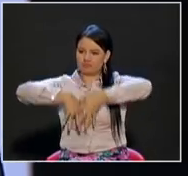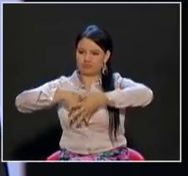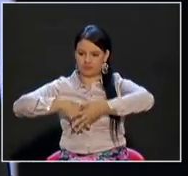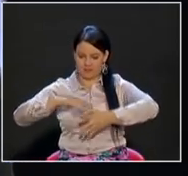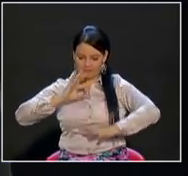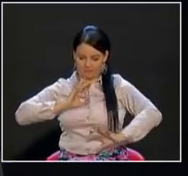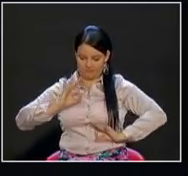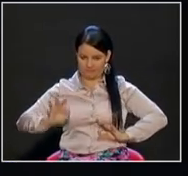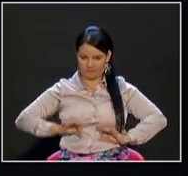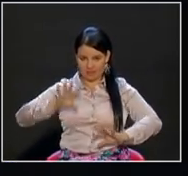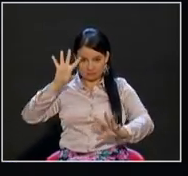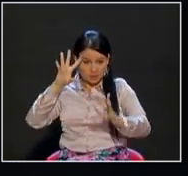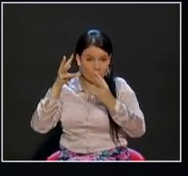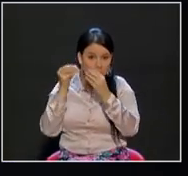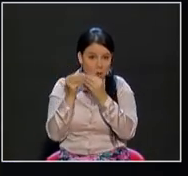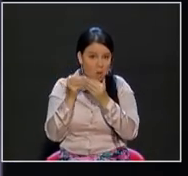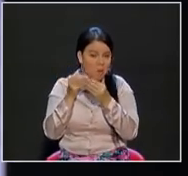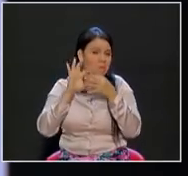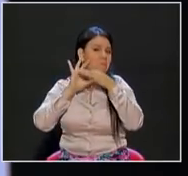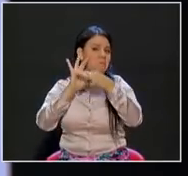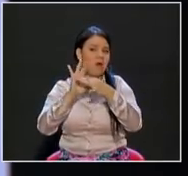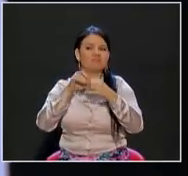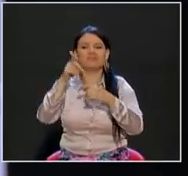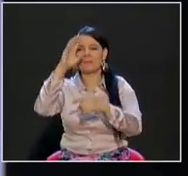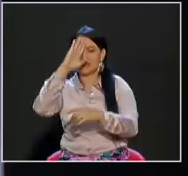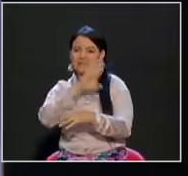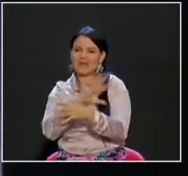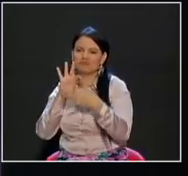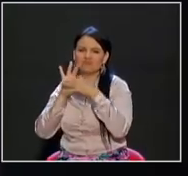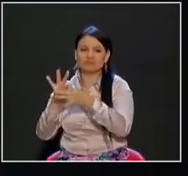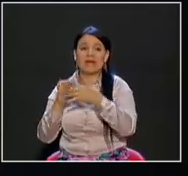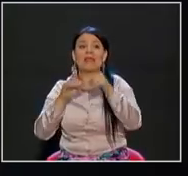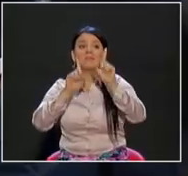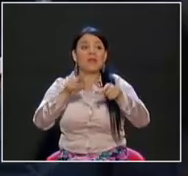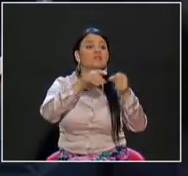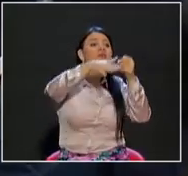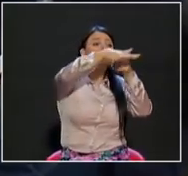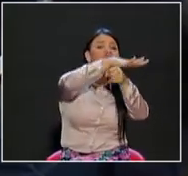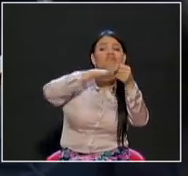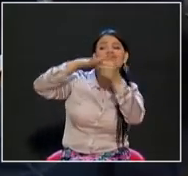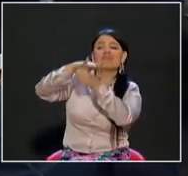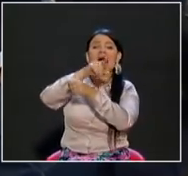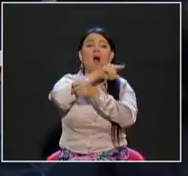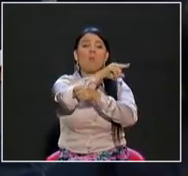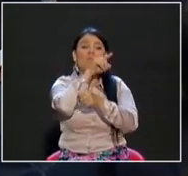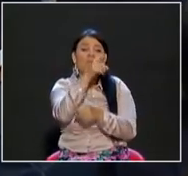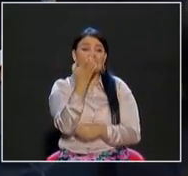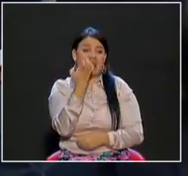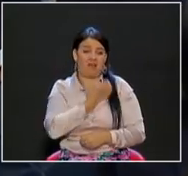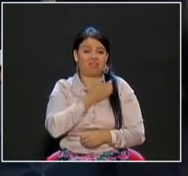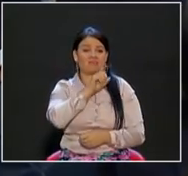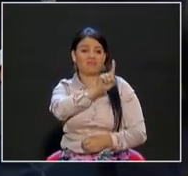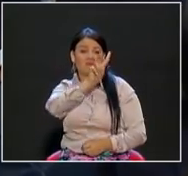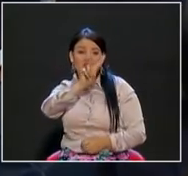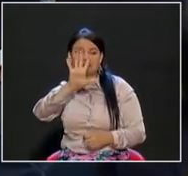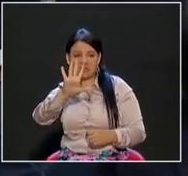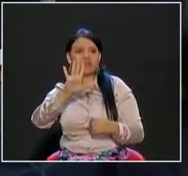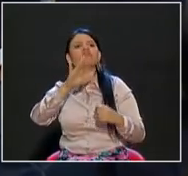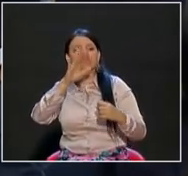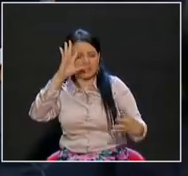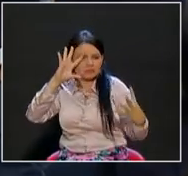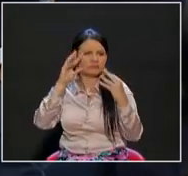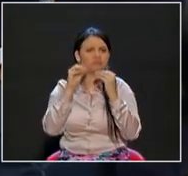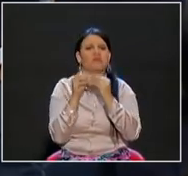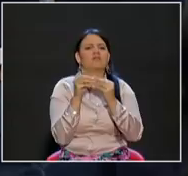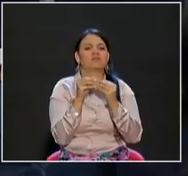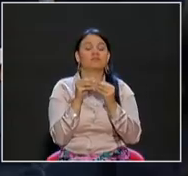excelente relación con los 125 alcaldes ellos conocen la minucia de la realidad tercero exigir